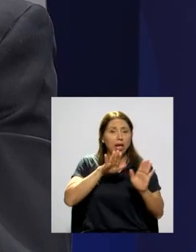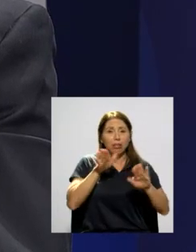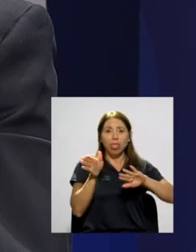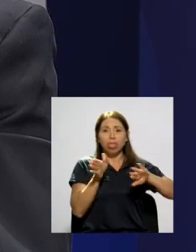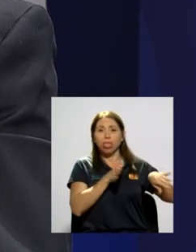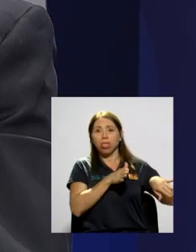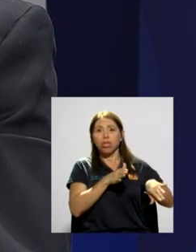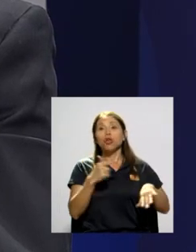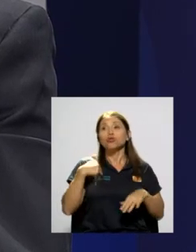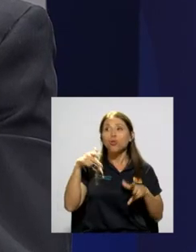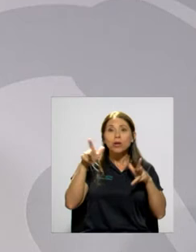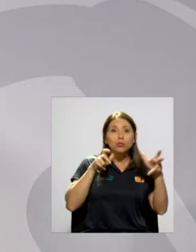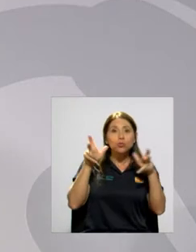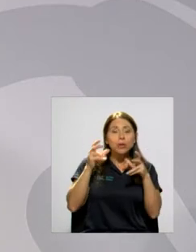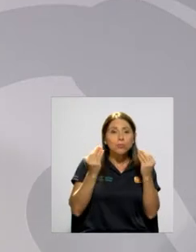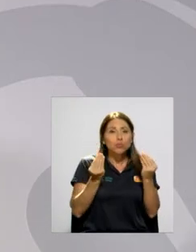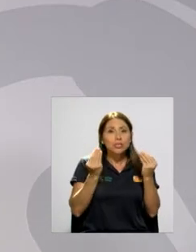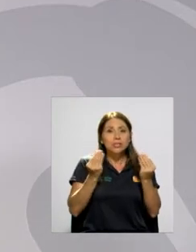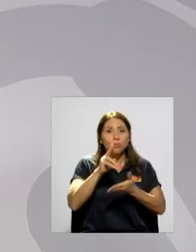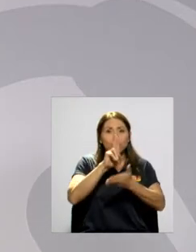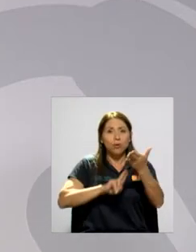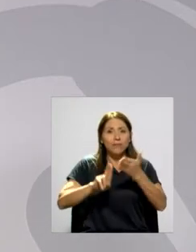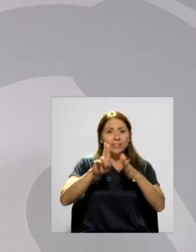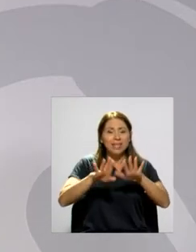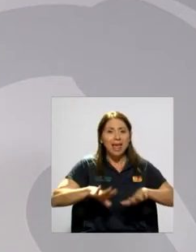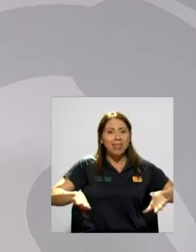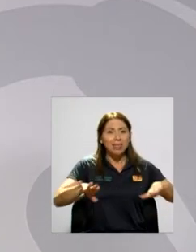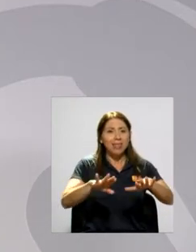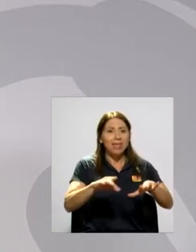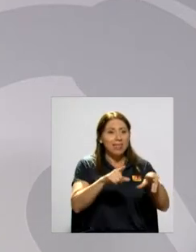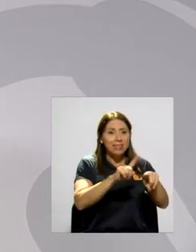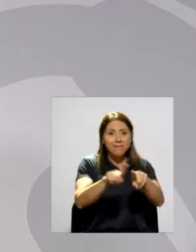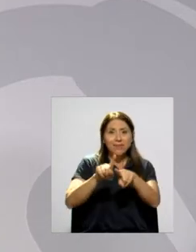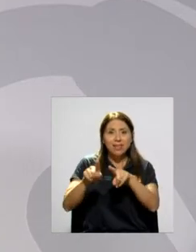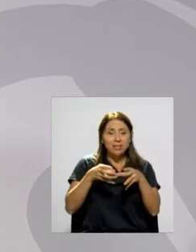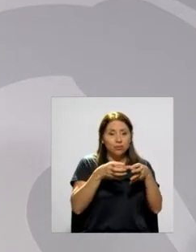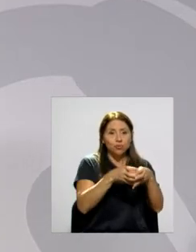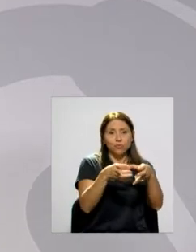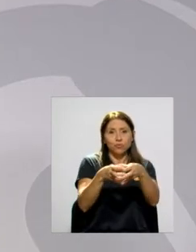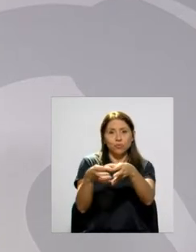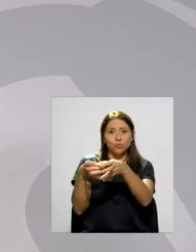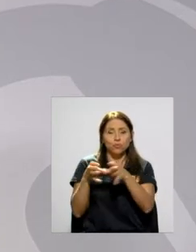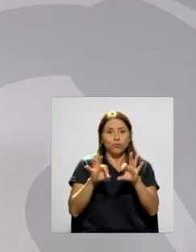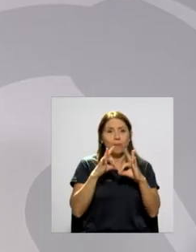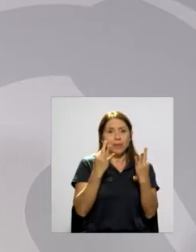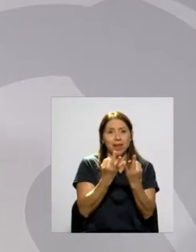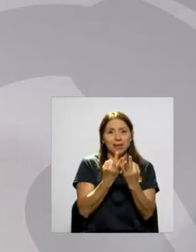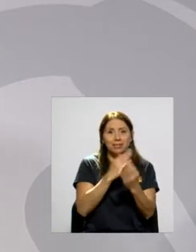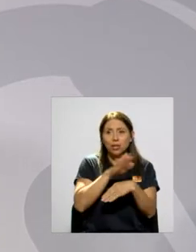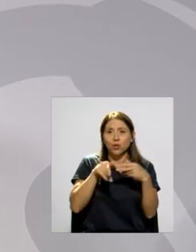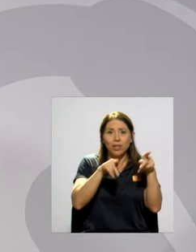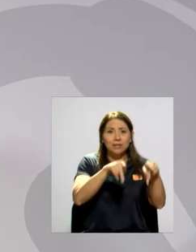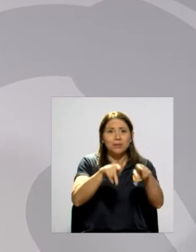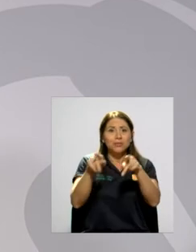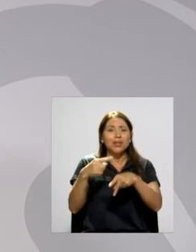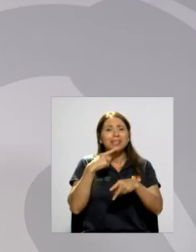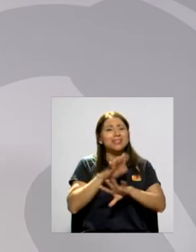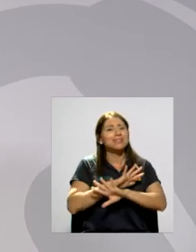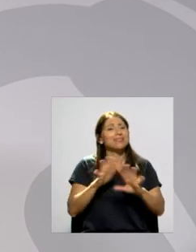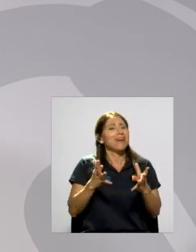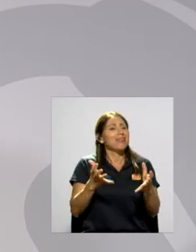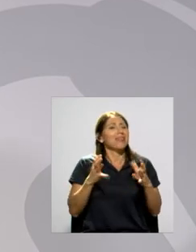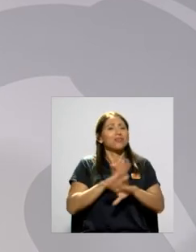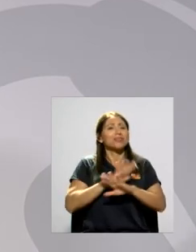escuché muchísimo en la universidad, pero lo escuché en diferentes círculos, inclusive familiares, donde todas las personas decían, yo quiero que esto se acabe ya.